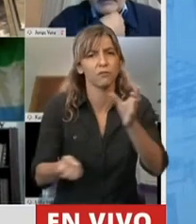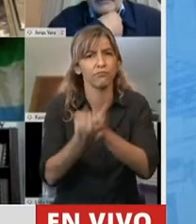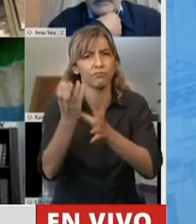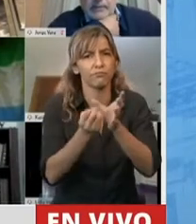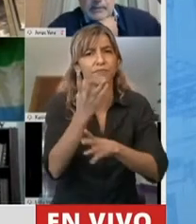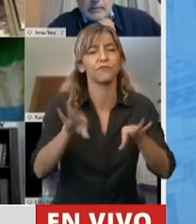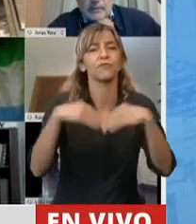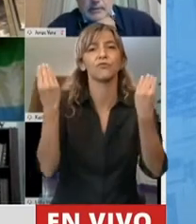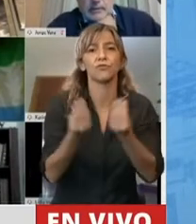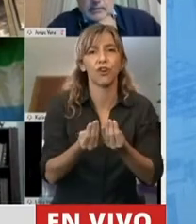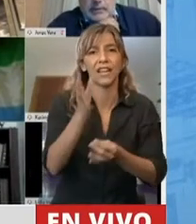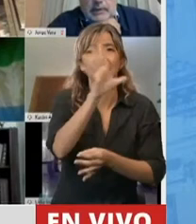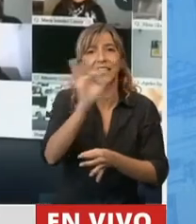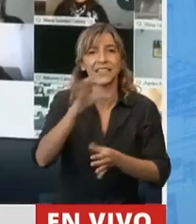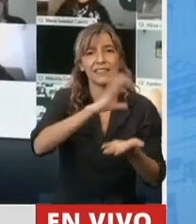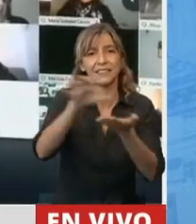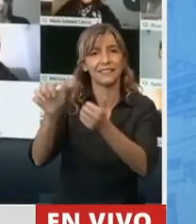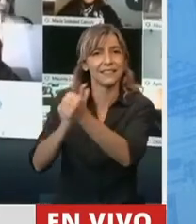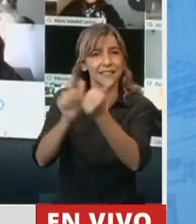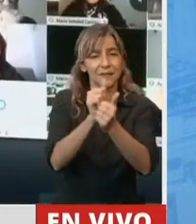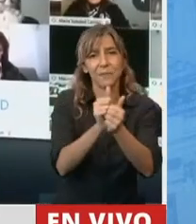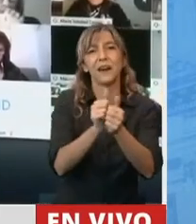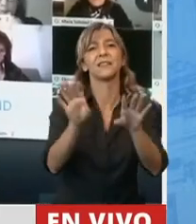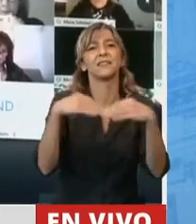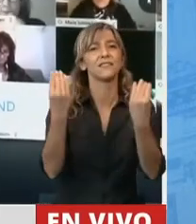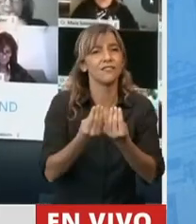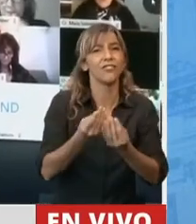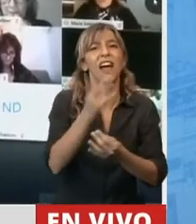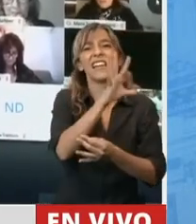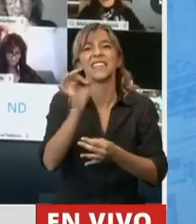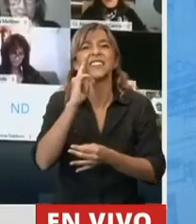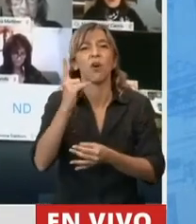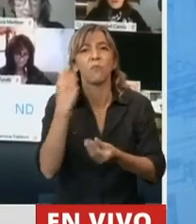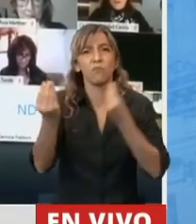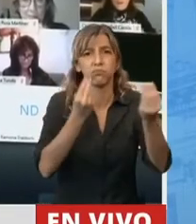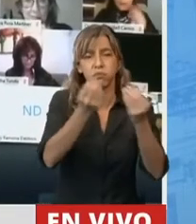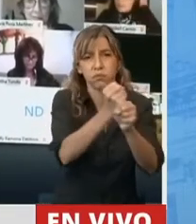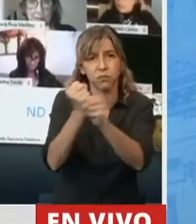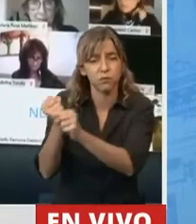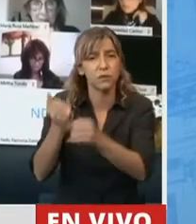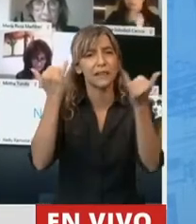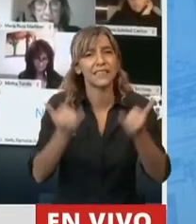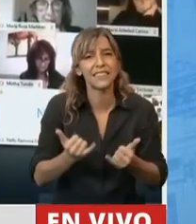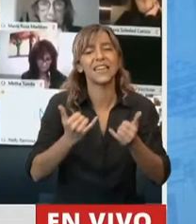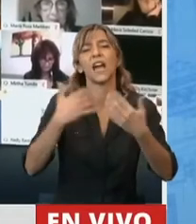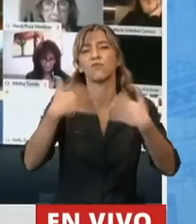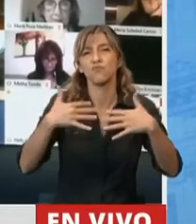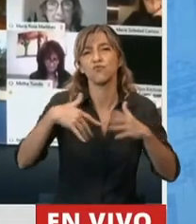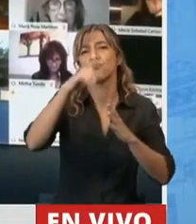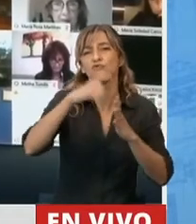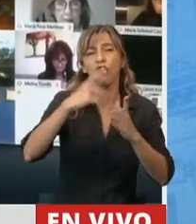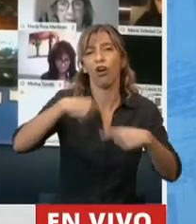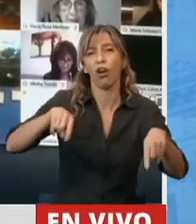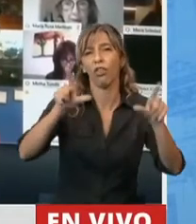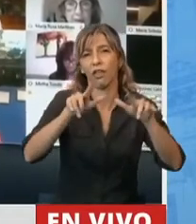15.000 empleos, que expanden su talento, creatividad y conocimientos en Big Data, inteligencia artificial,